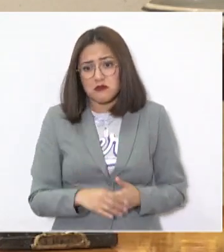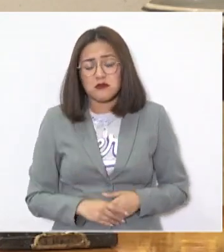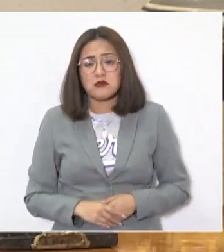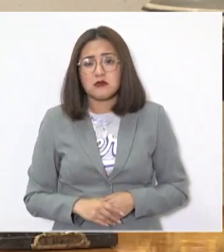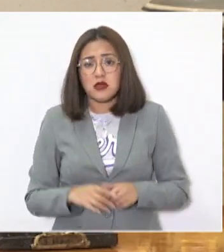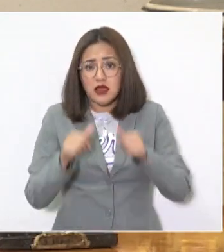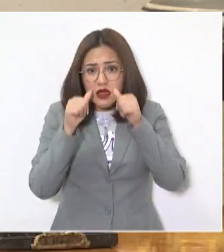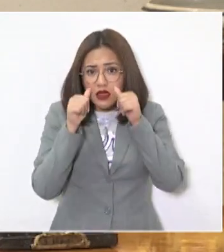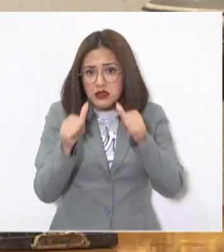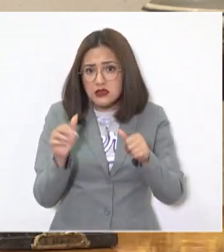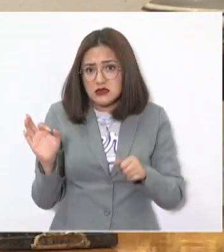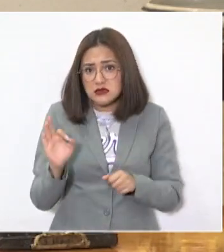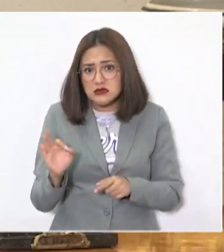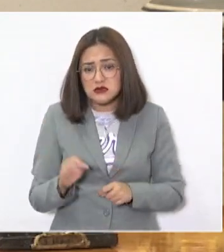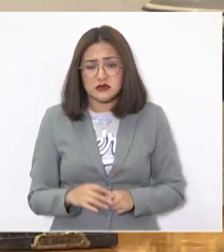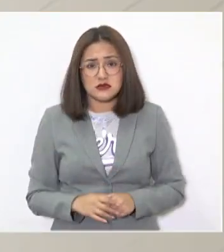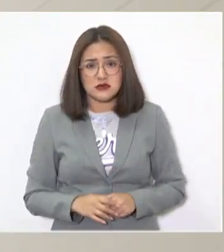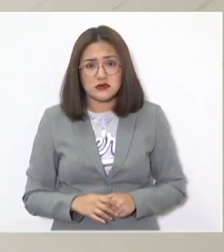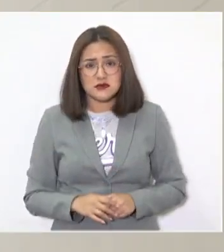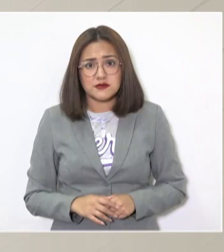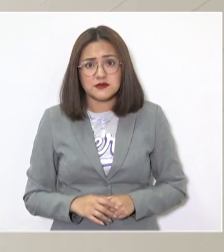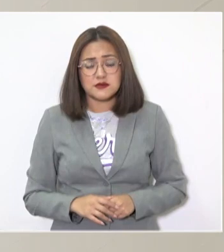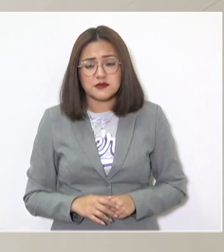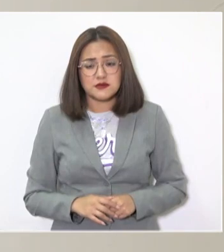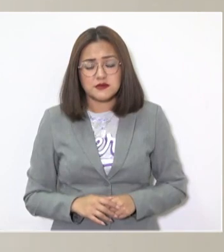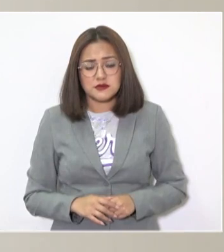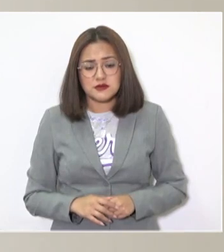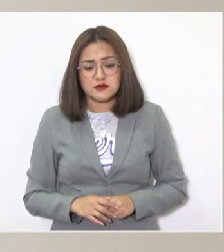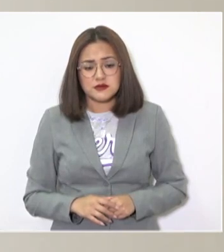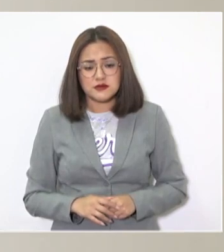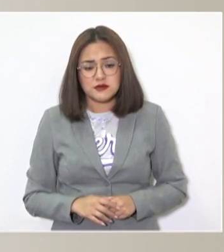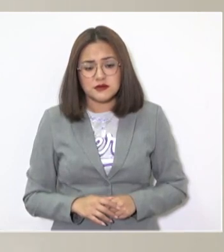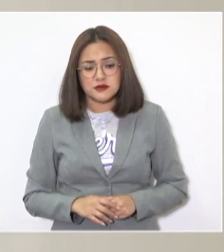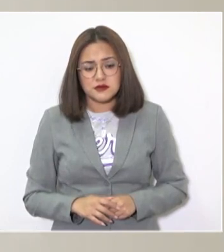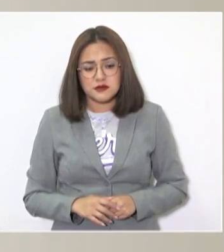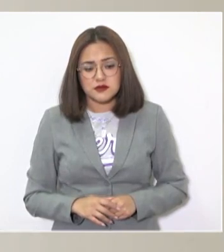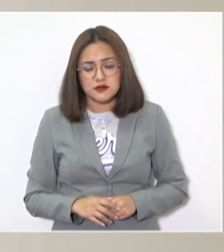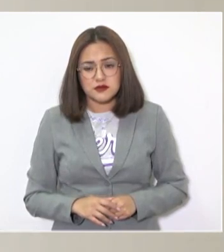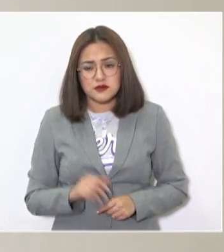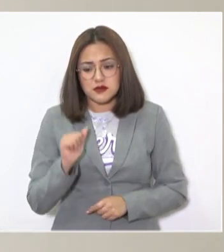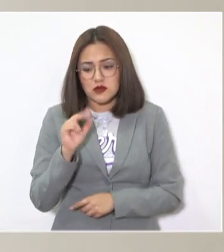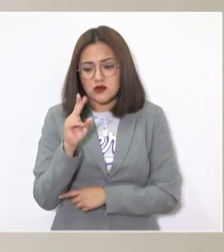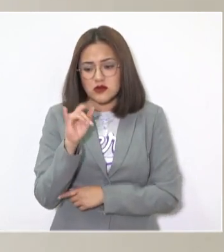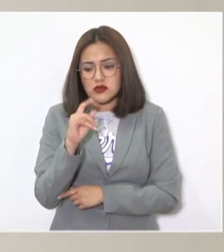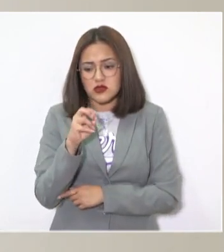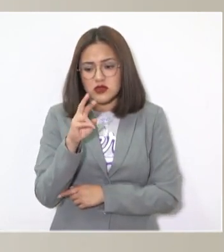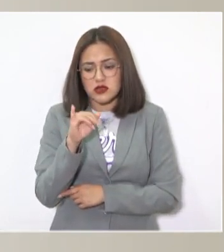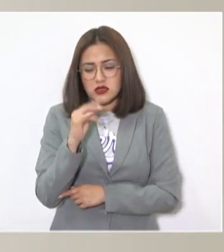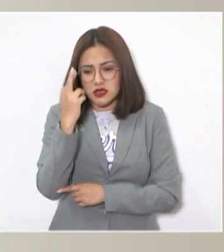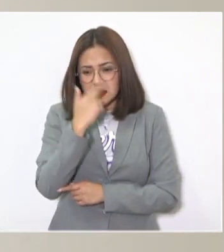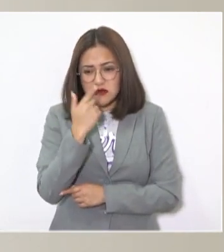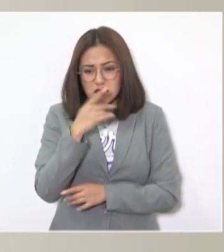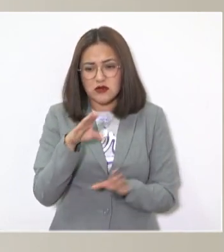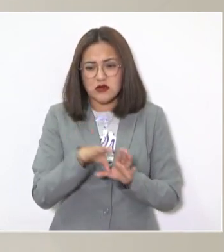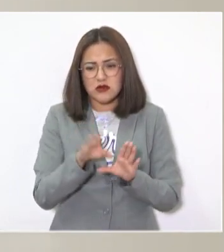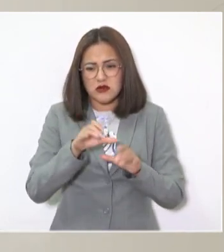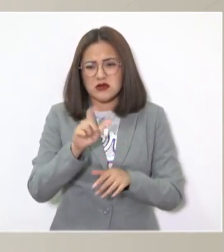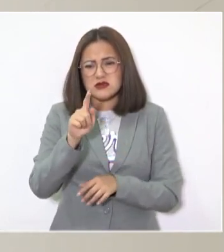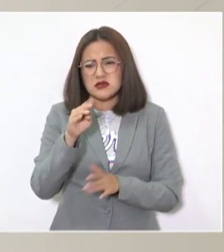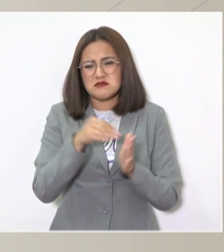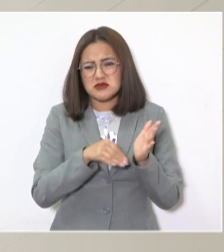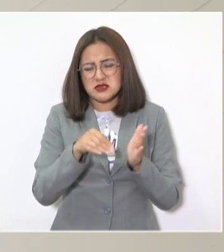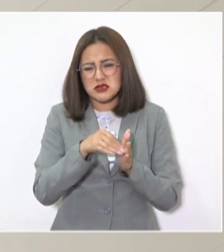Que ponga atención. Después. La última es si considera que la Auditoría Superior del Estado debe revisar el contrato que se entregó.